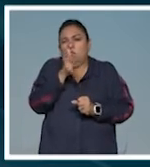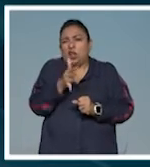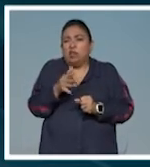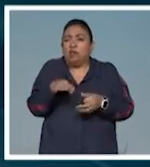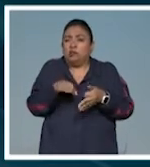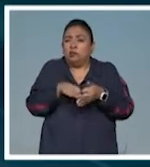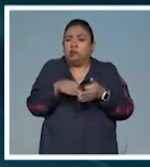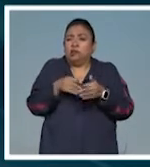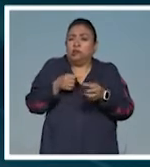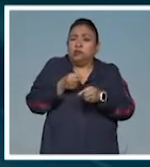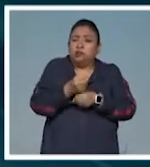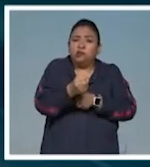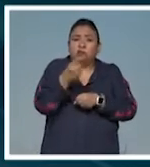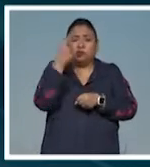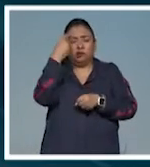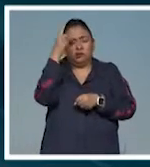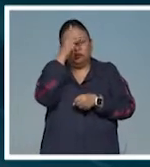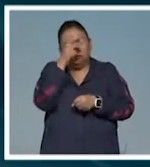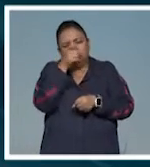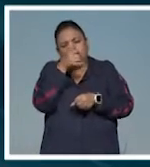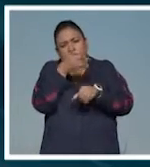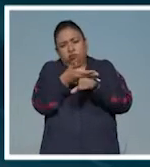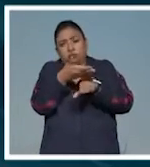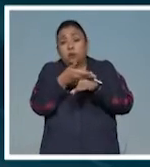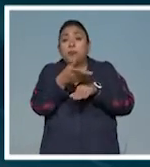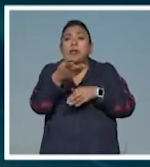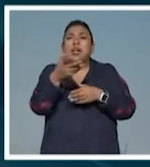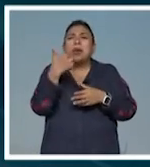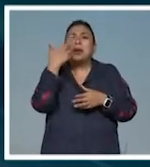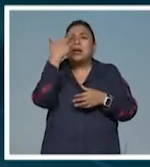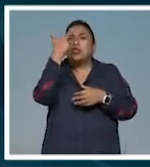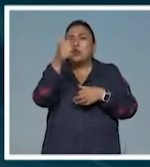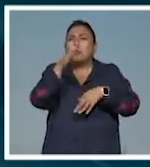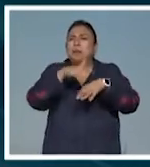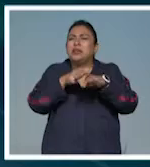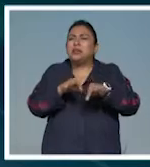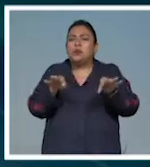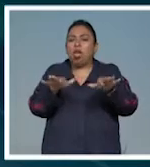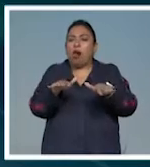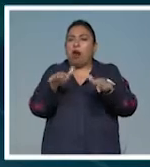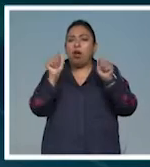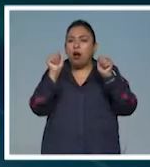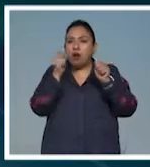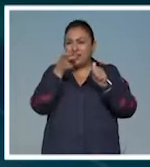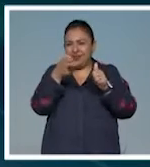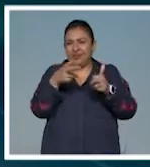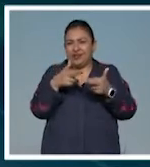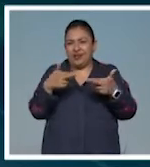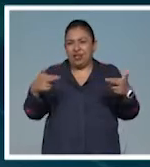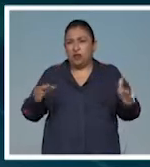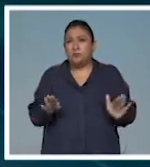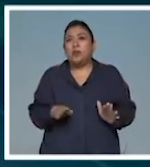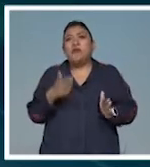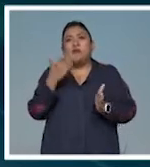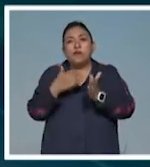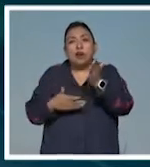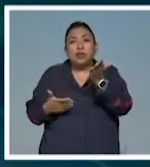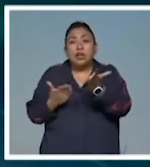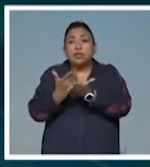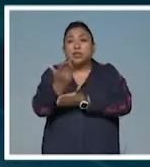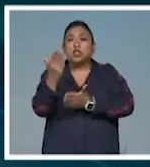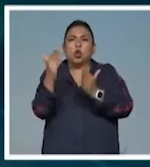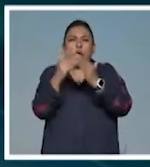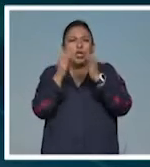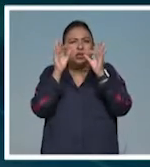violencia física y psicológica las principales causas que no permitan abandonar una relación violenta son la falta de acceso a una